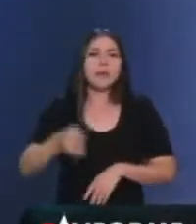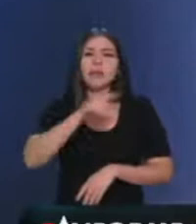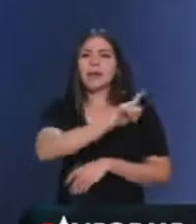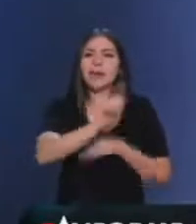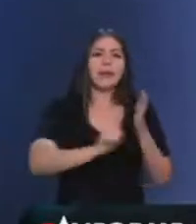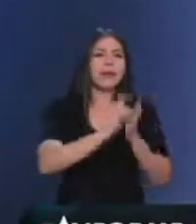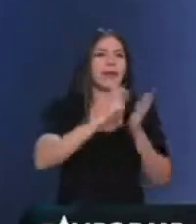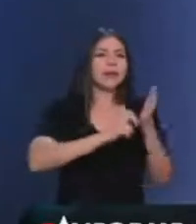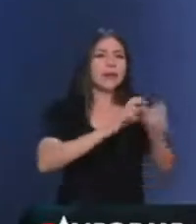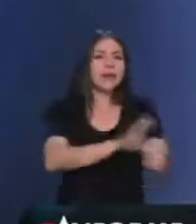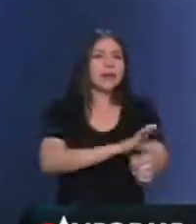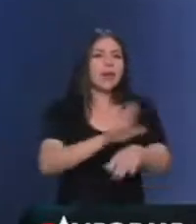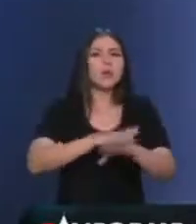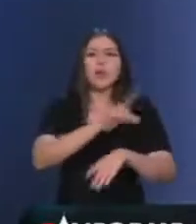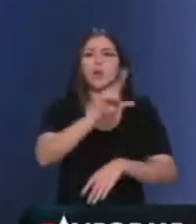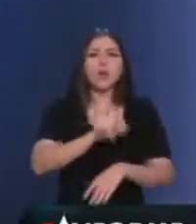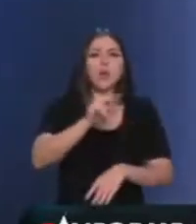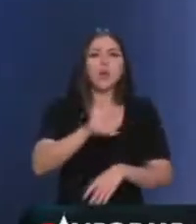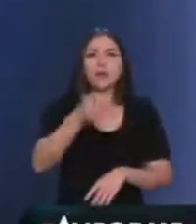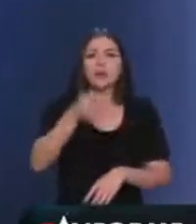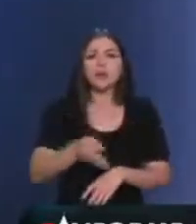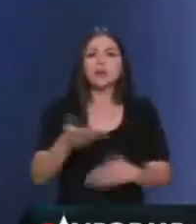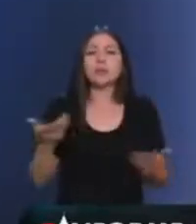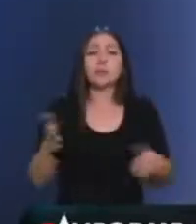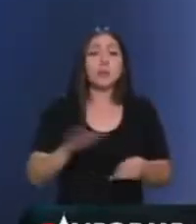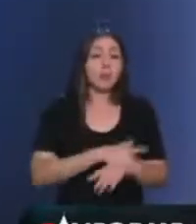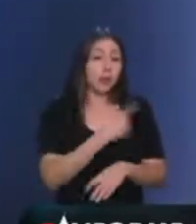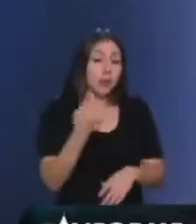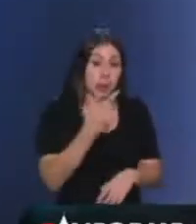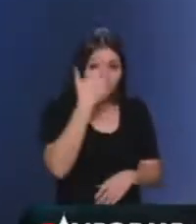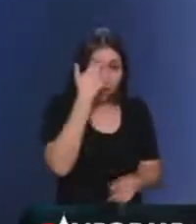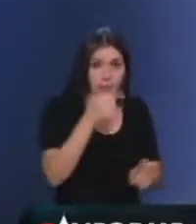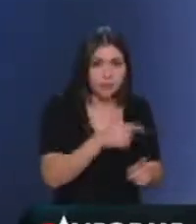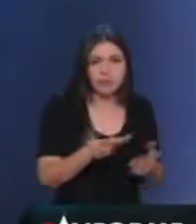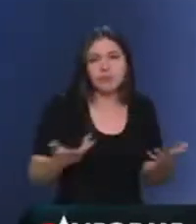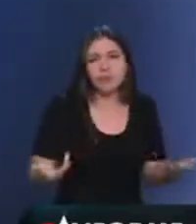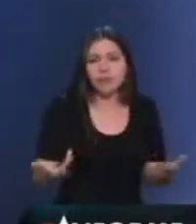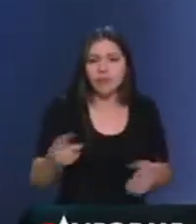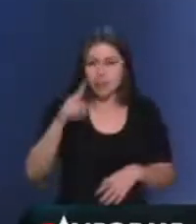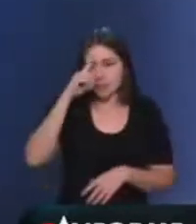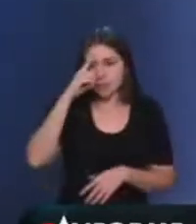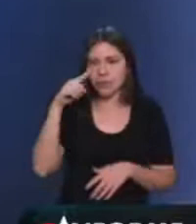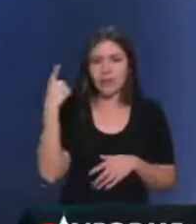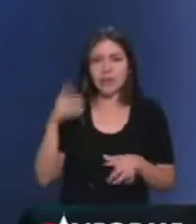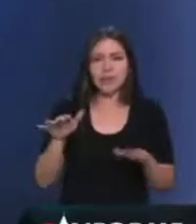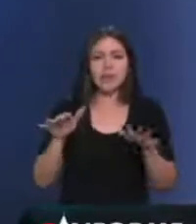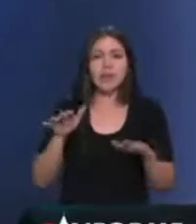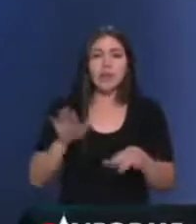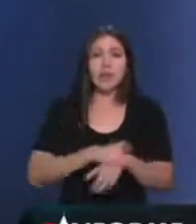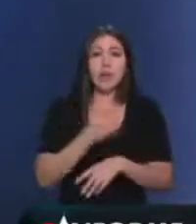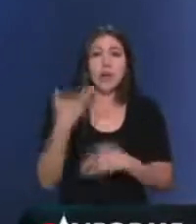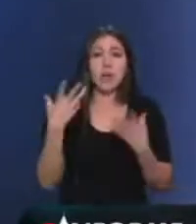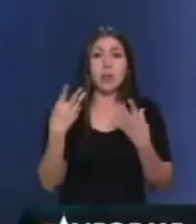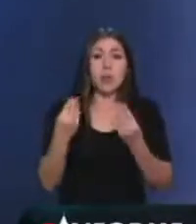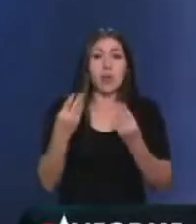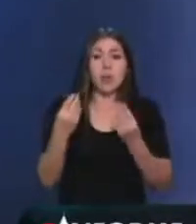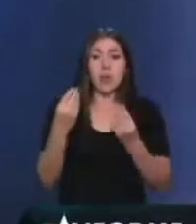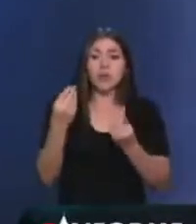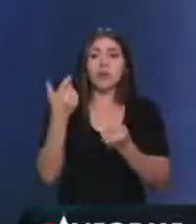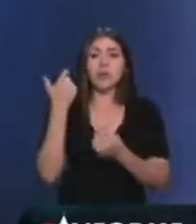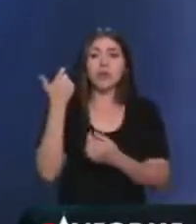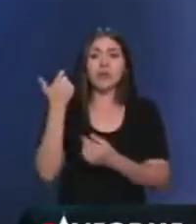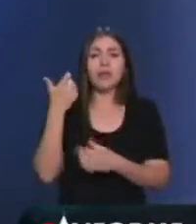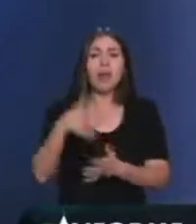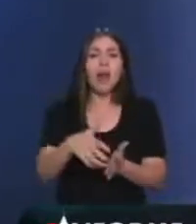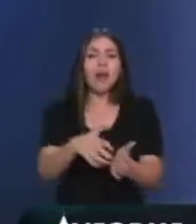La razón, pues es sencilla. Perderán los beneficios que tenían hasta hoy y que les evitaban gastar millones de pesos. Algunos de los